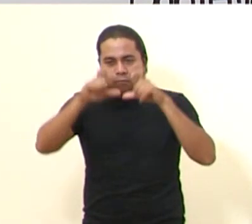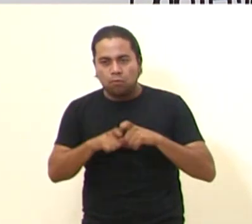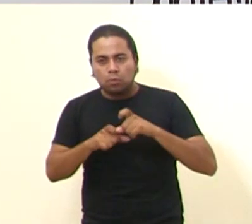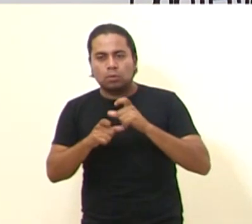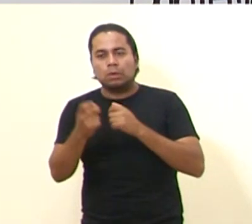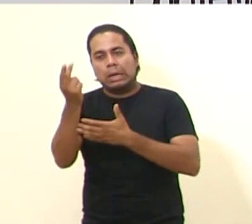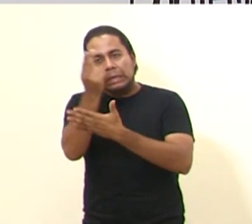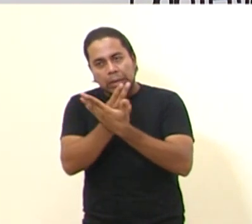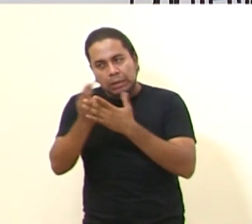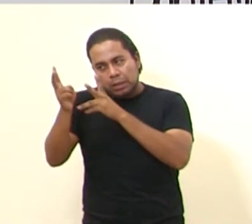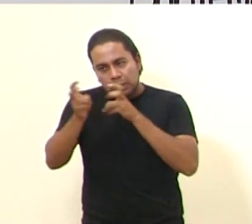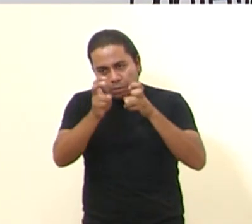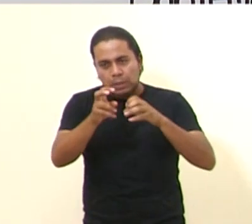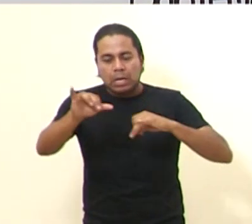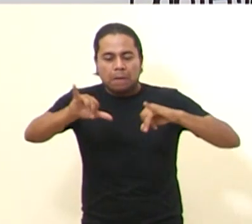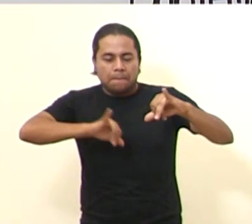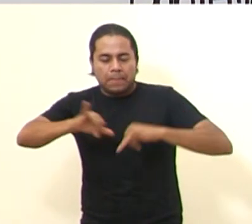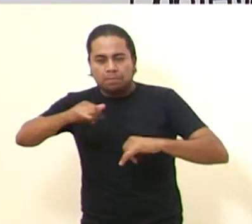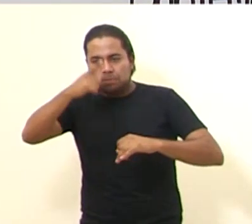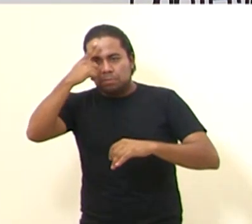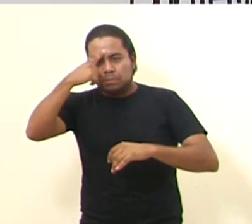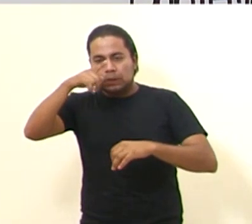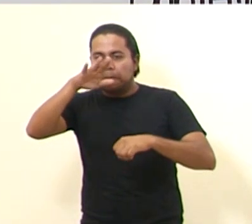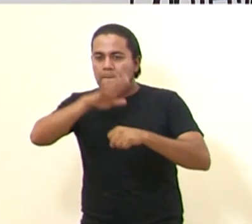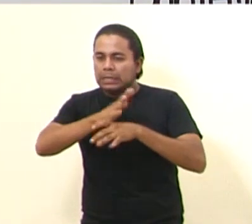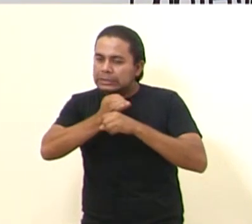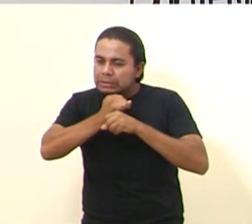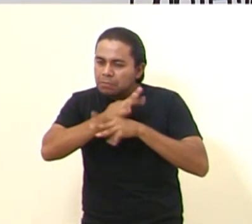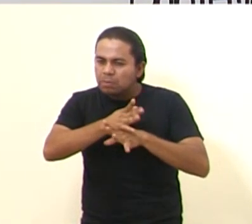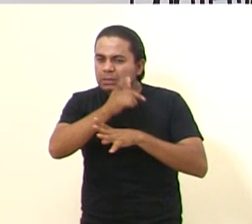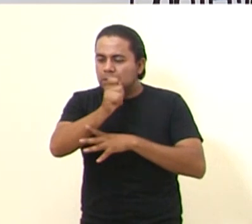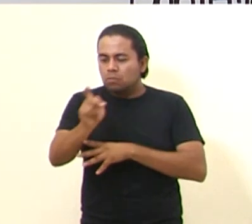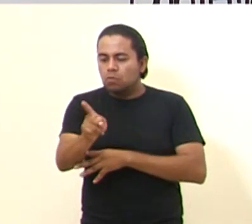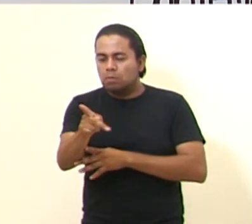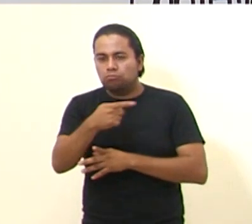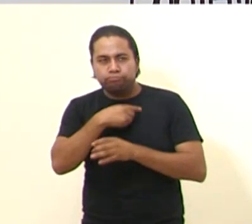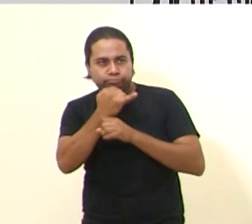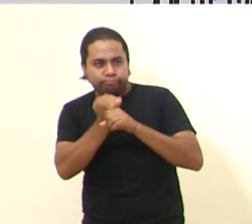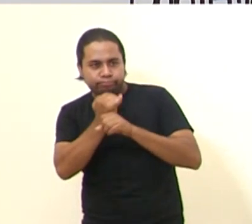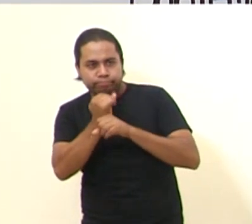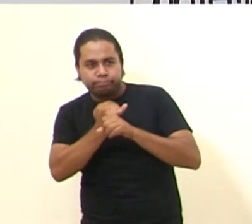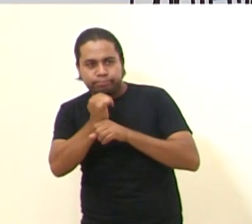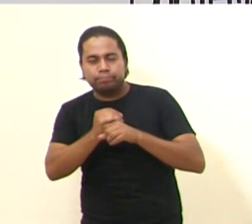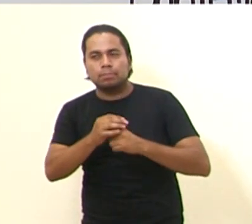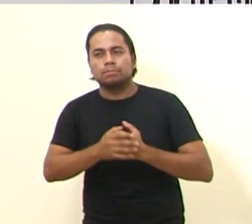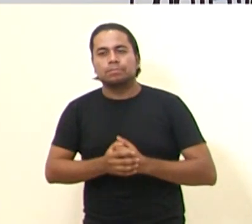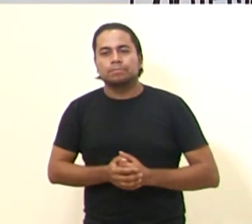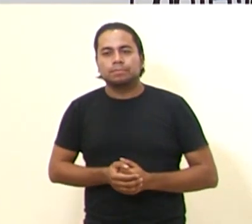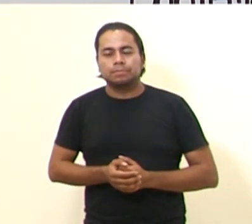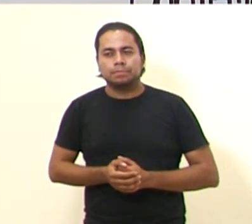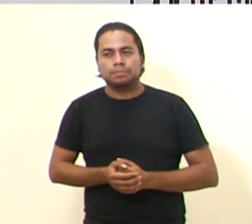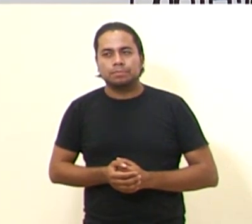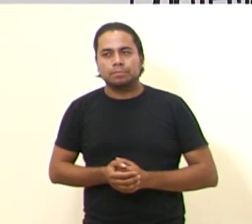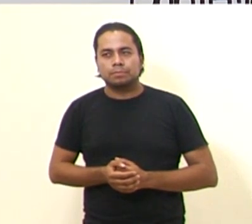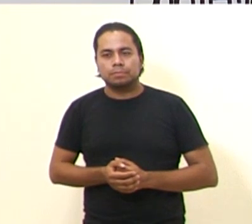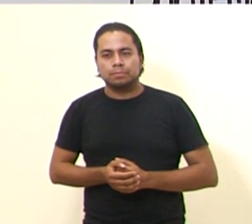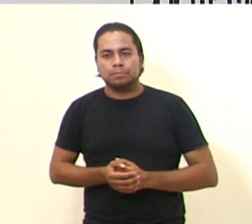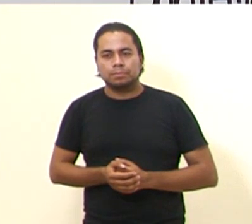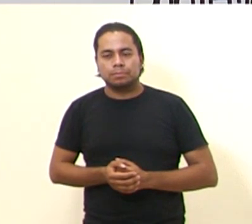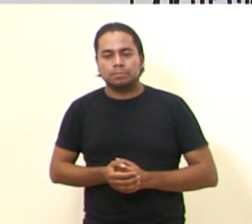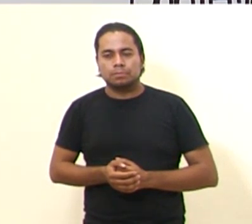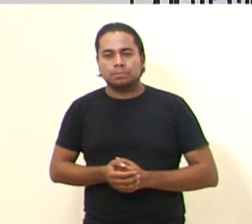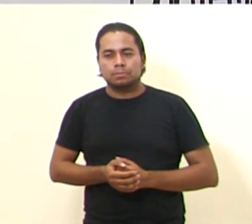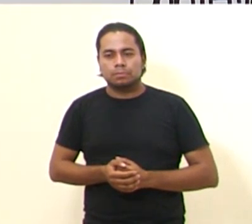mapas que den más información sobre el pueblo que estoy investigando. Pero me quiero detener